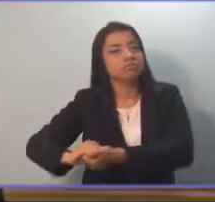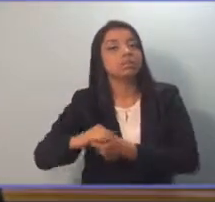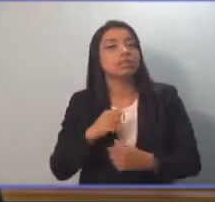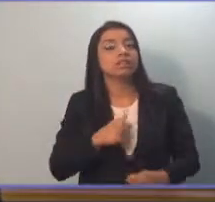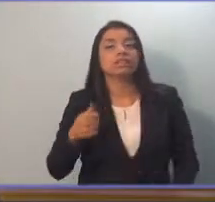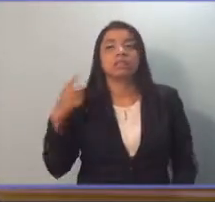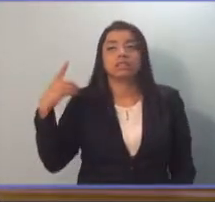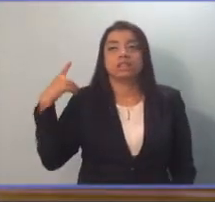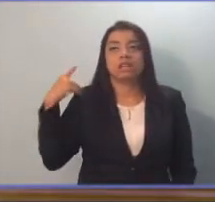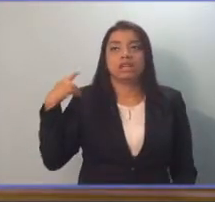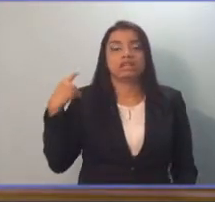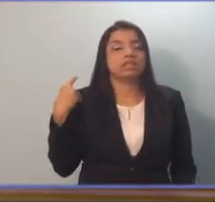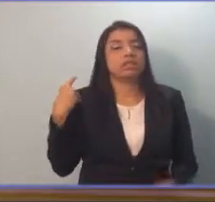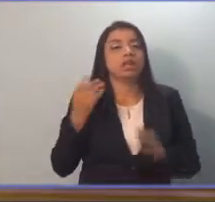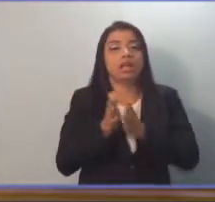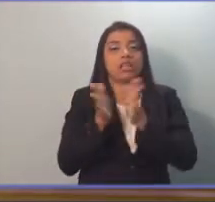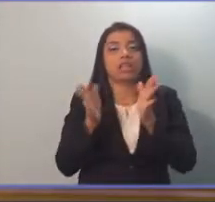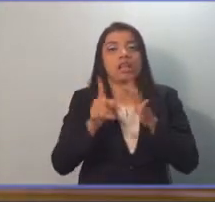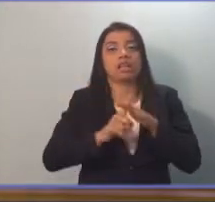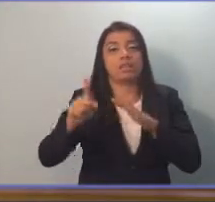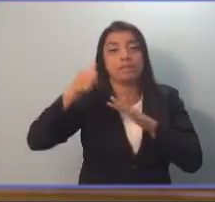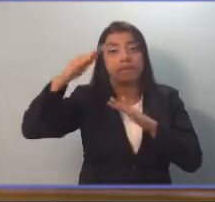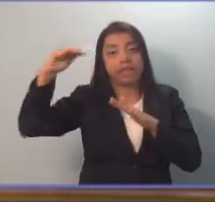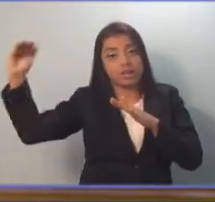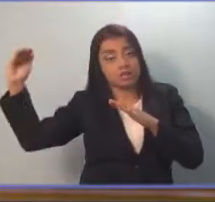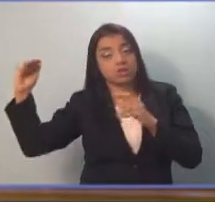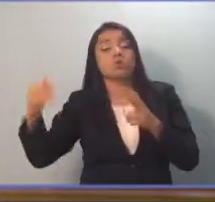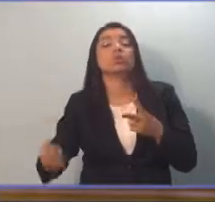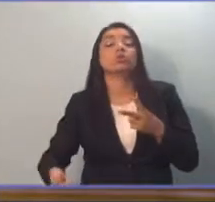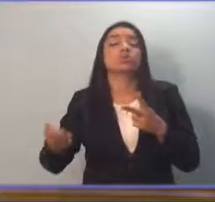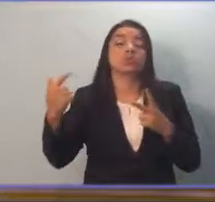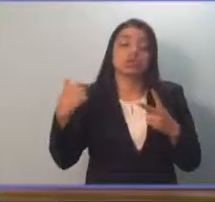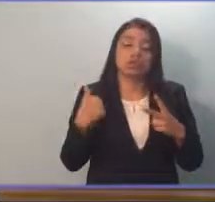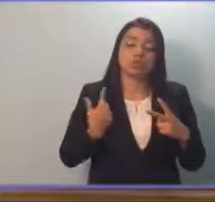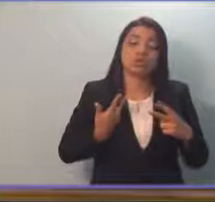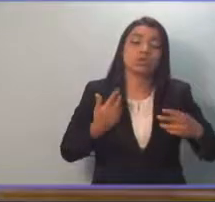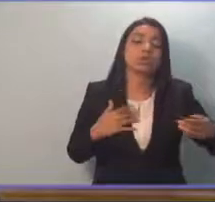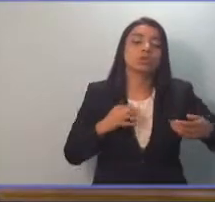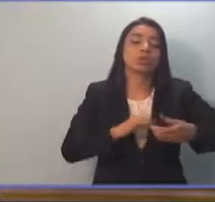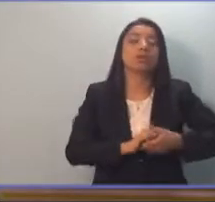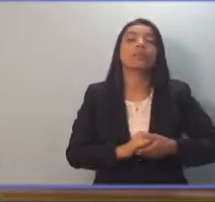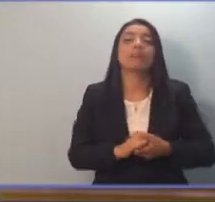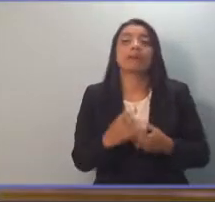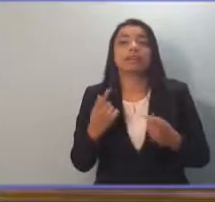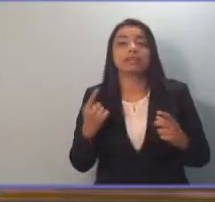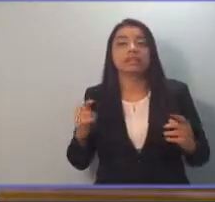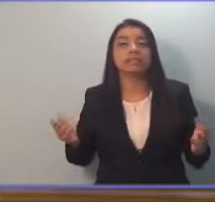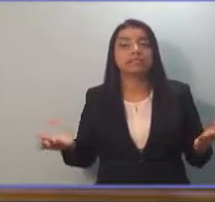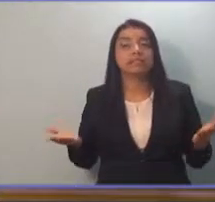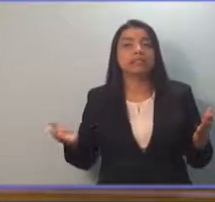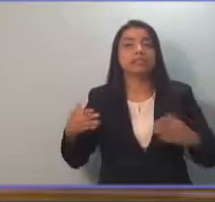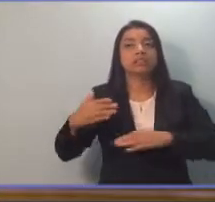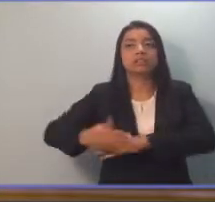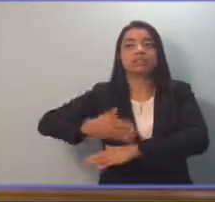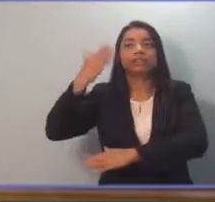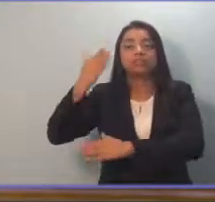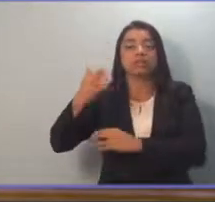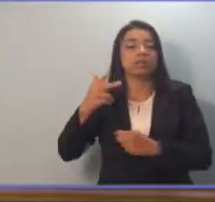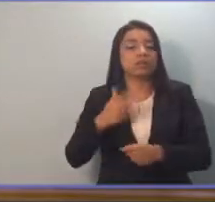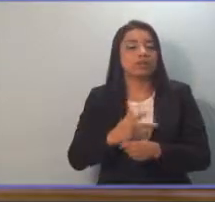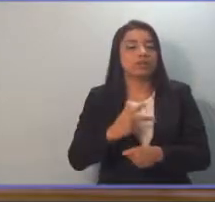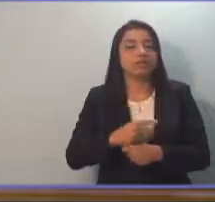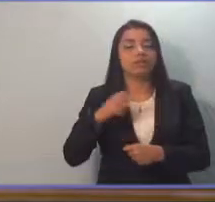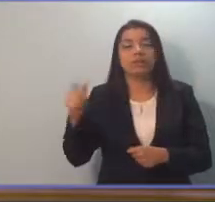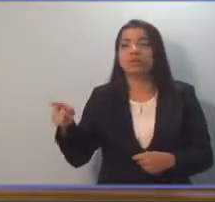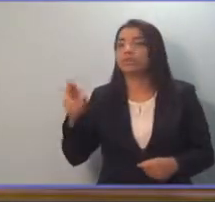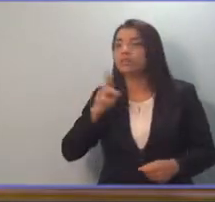de Migración y Extranjería, con la implementación del paso ágil con Guatemala y